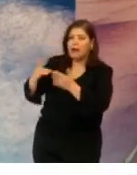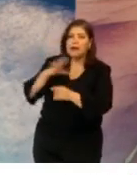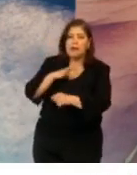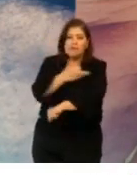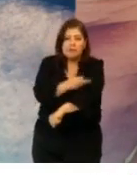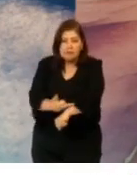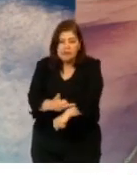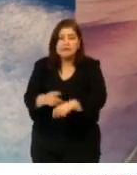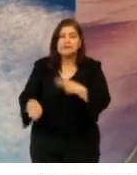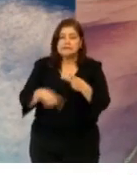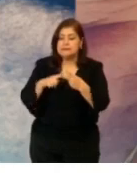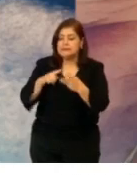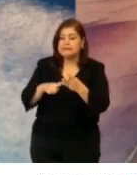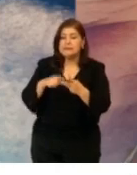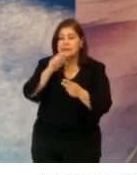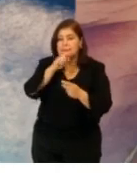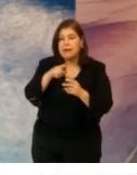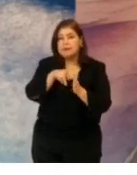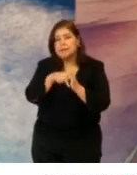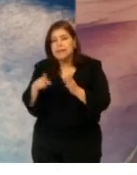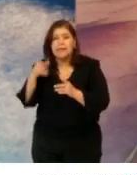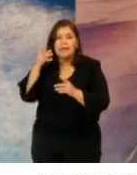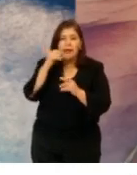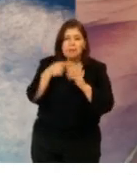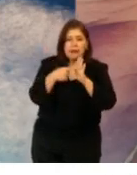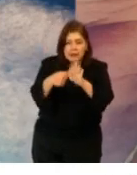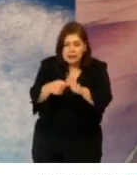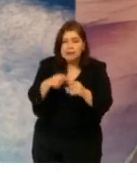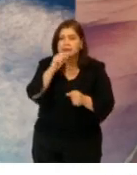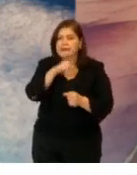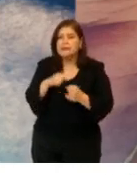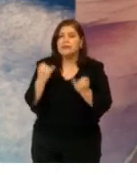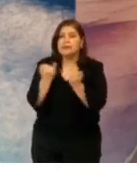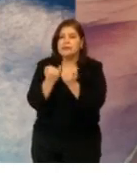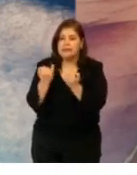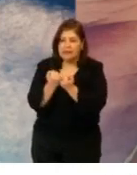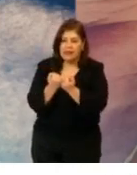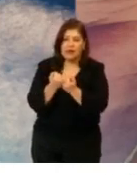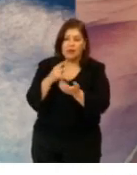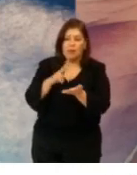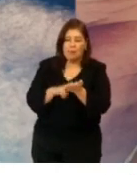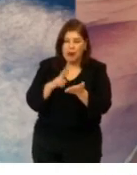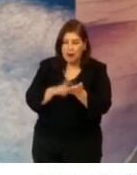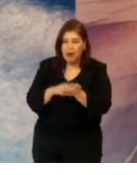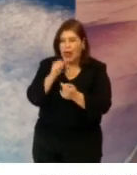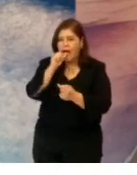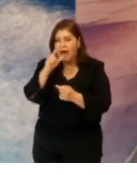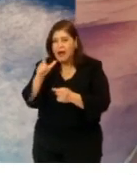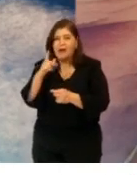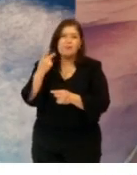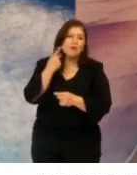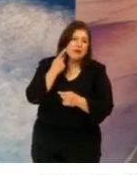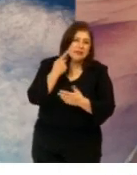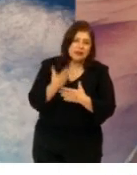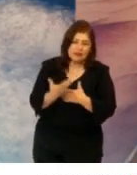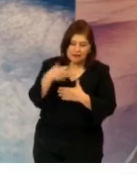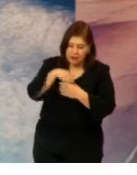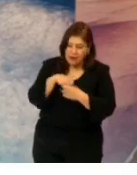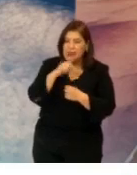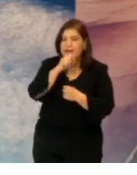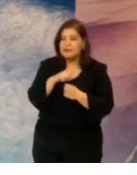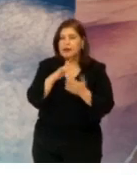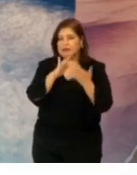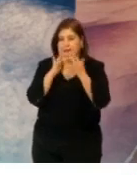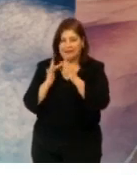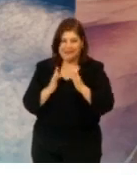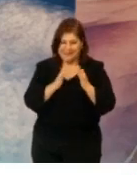de lo que muestran los medios de comunicación, de lo que muestran los líderes espirituales y políticos, ¿sí? Y de las redes